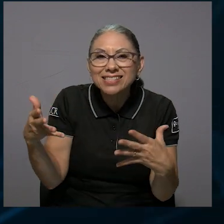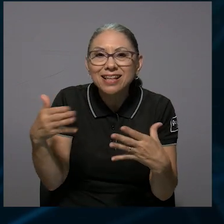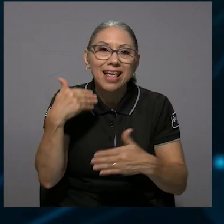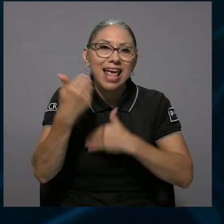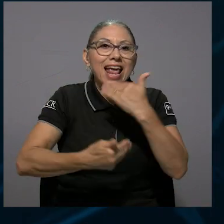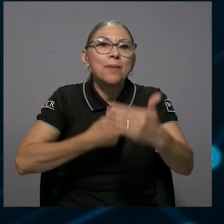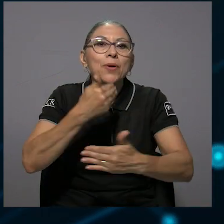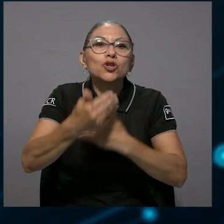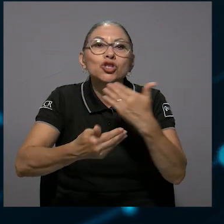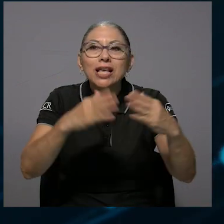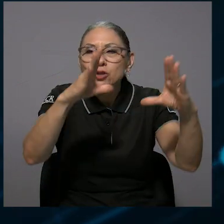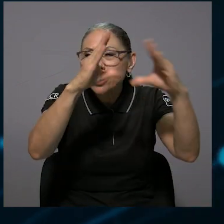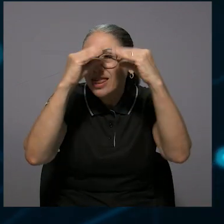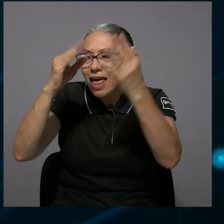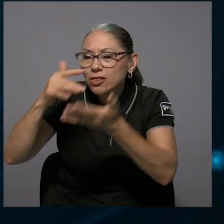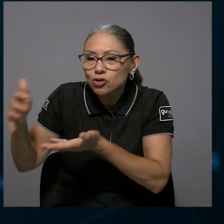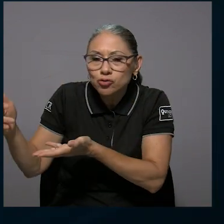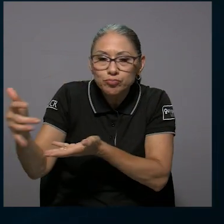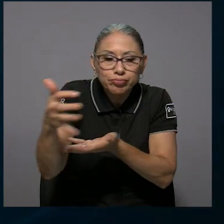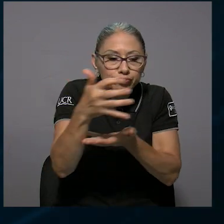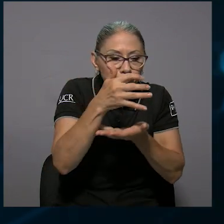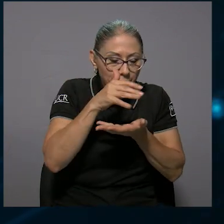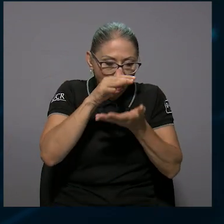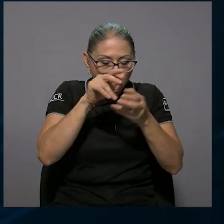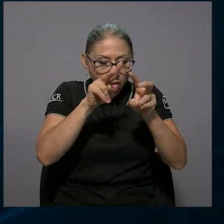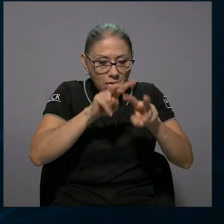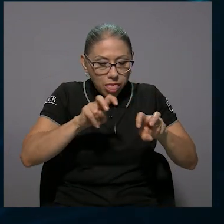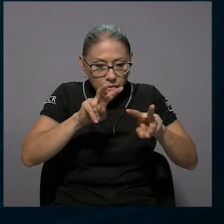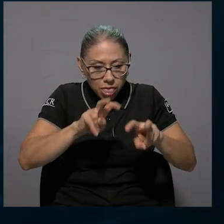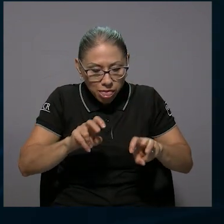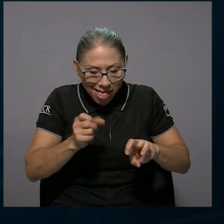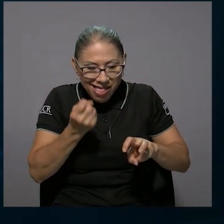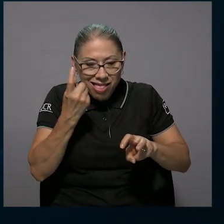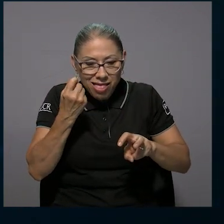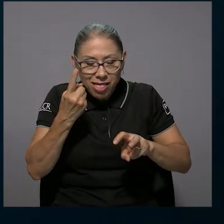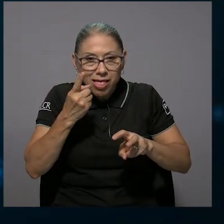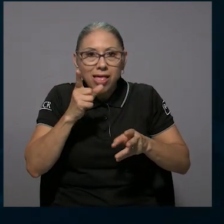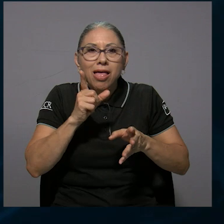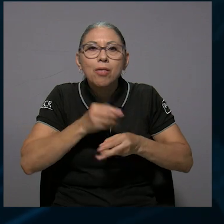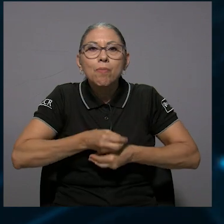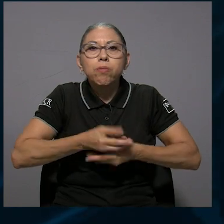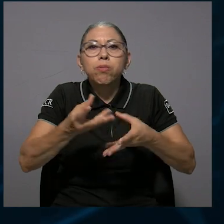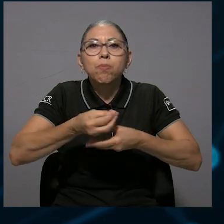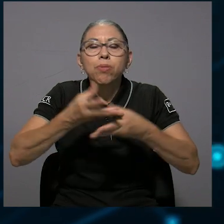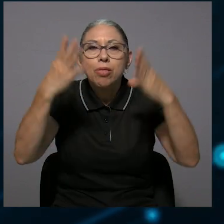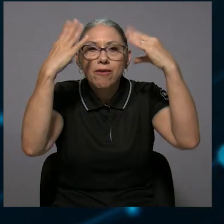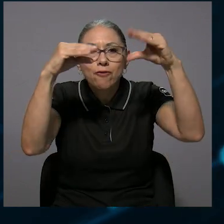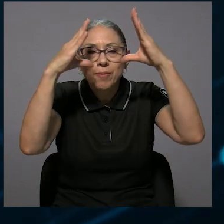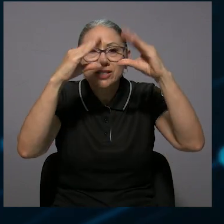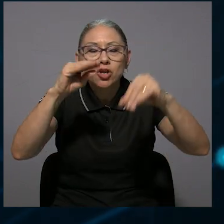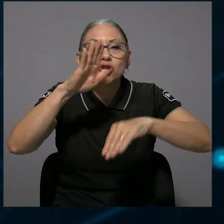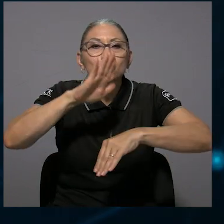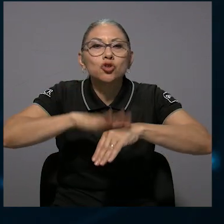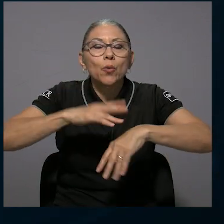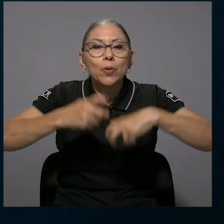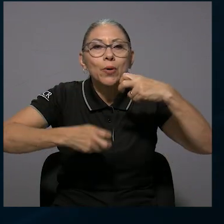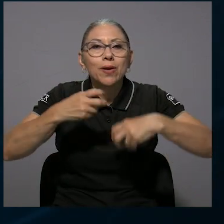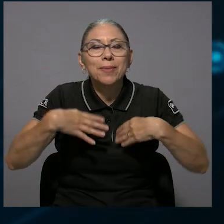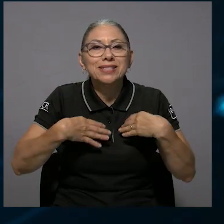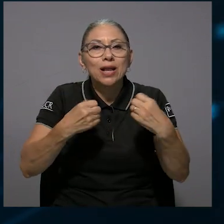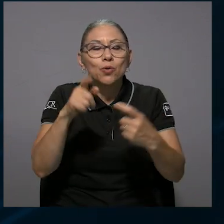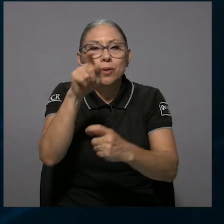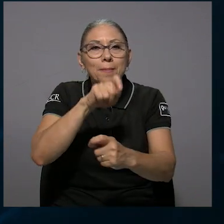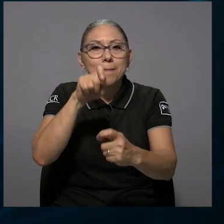cual se realiza la recolección de datos, su análisis, interpretación y difusión de información sobre un problema de salud